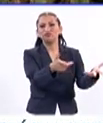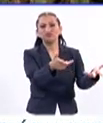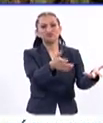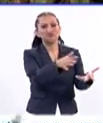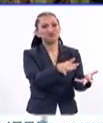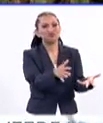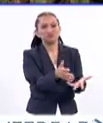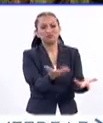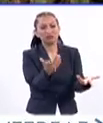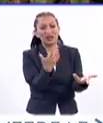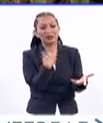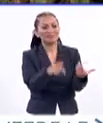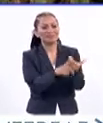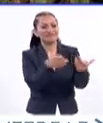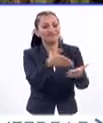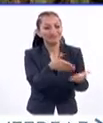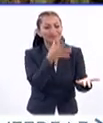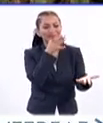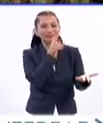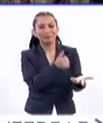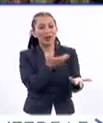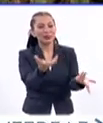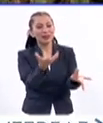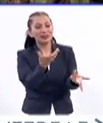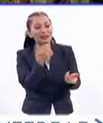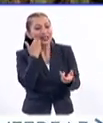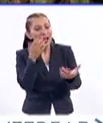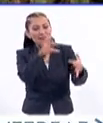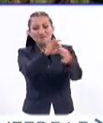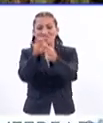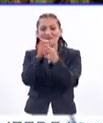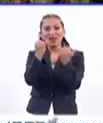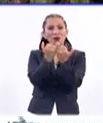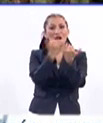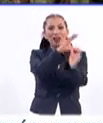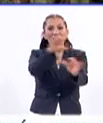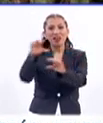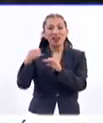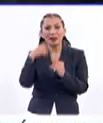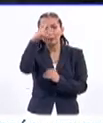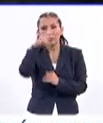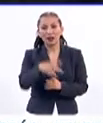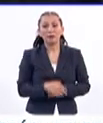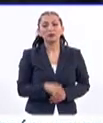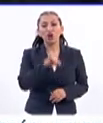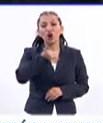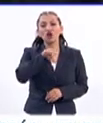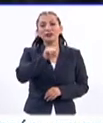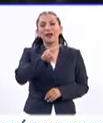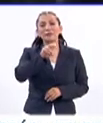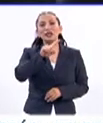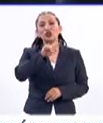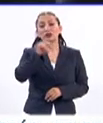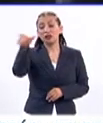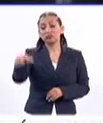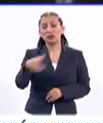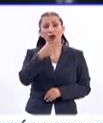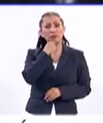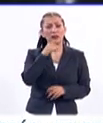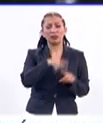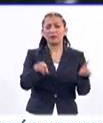que obstaculizaba el tratar de uniformar la enseñanza en México. José Vasconcelos fue un